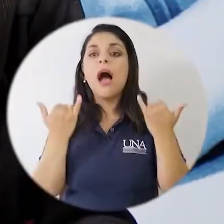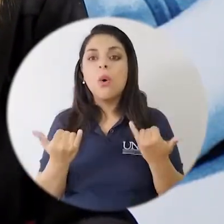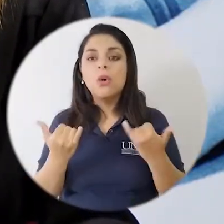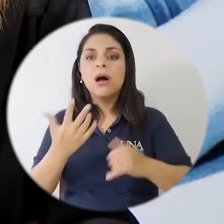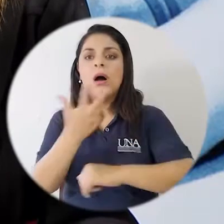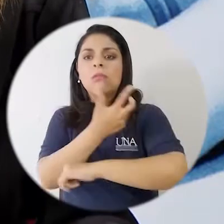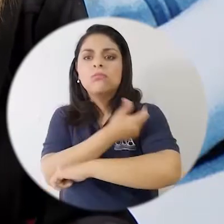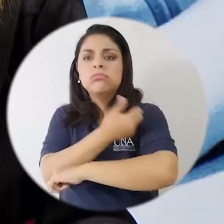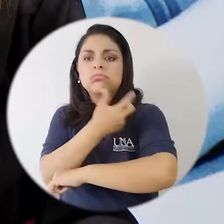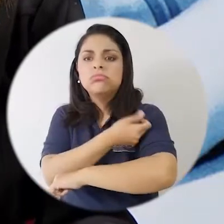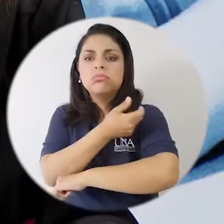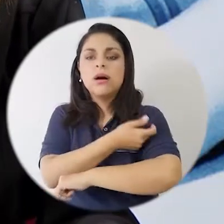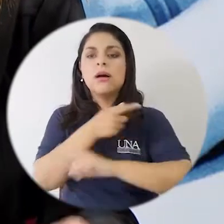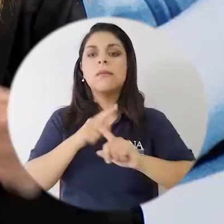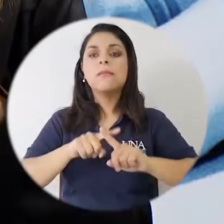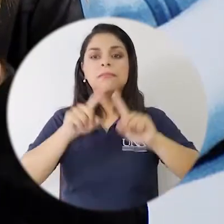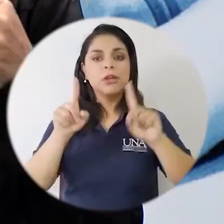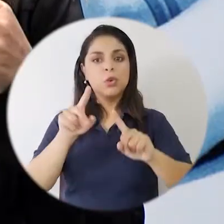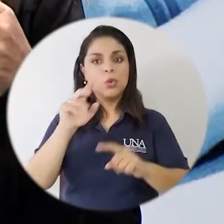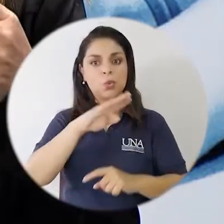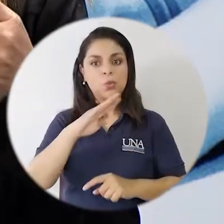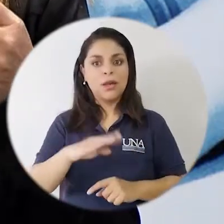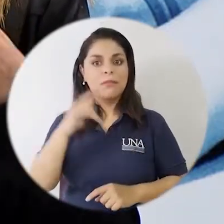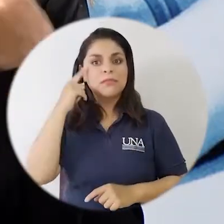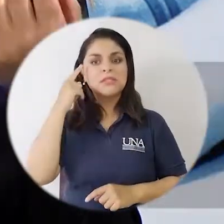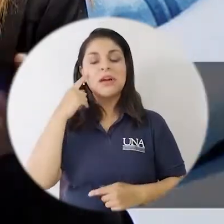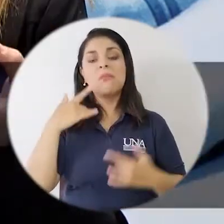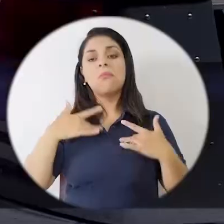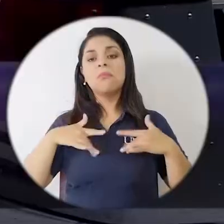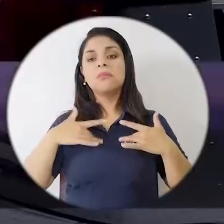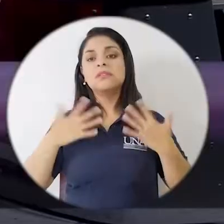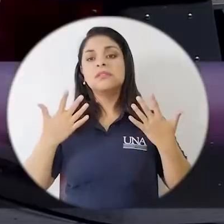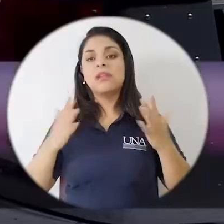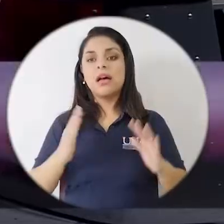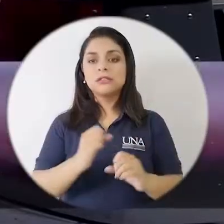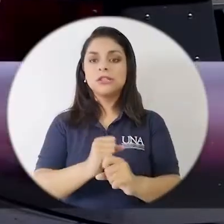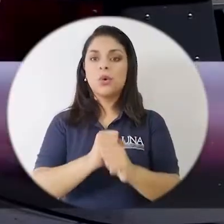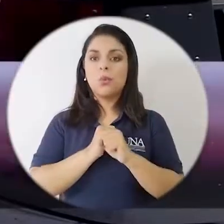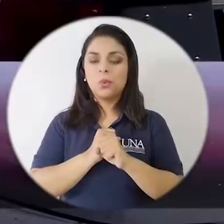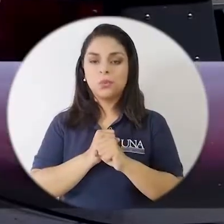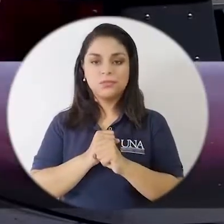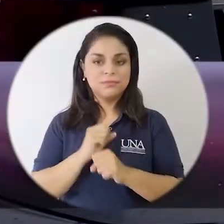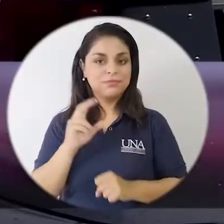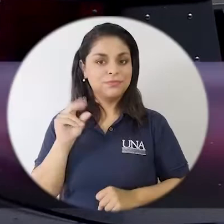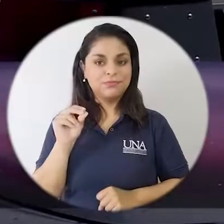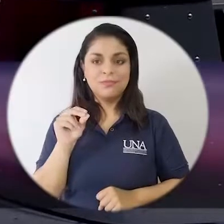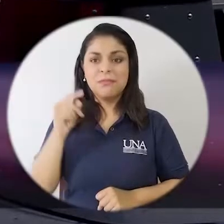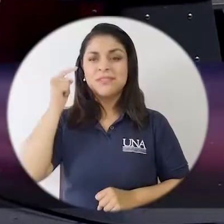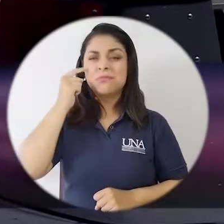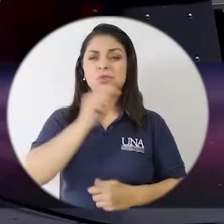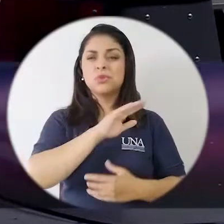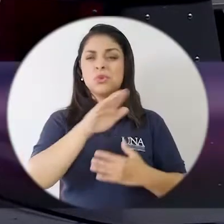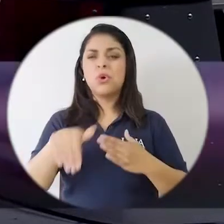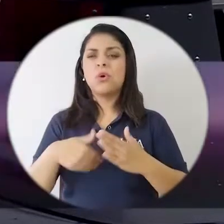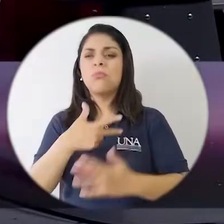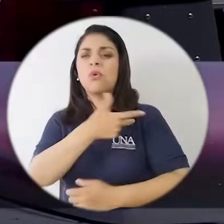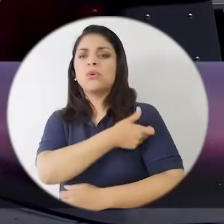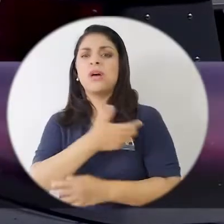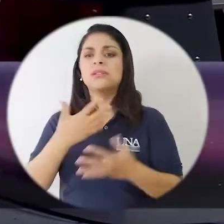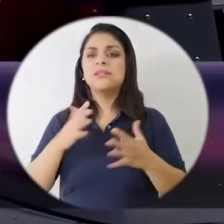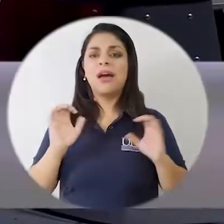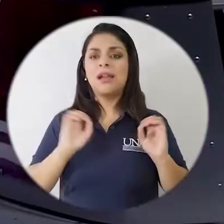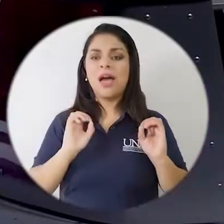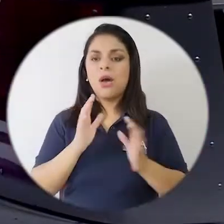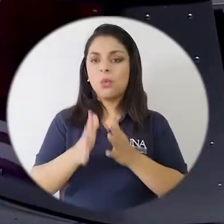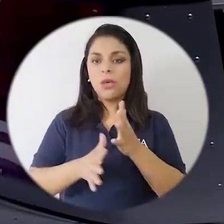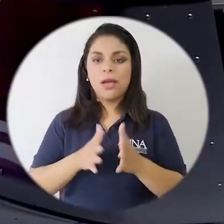vacunación, pero tampoco tenemos que darnos la falsa seguridad. Falsa sensación de seguridad. Como todos estamos vacunados, ya